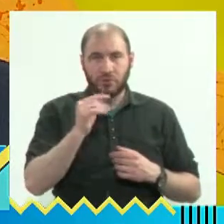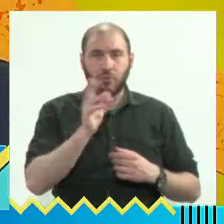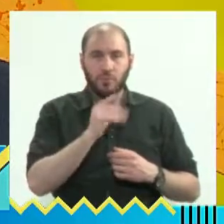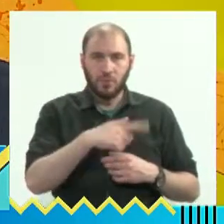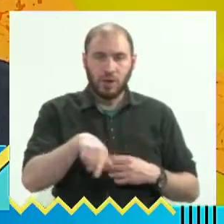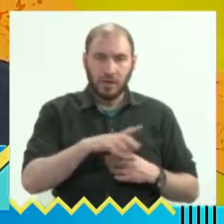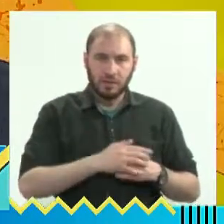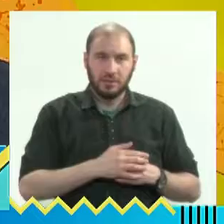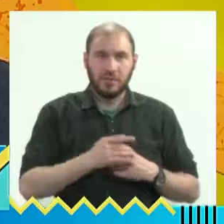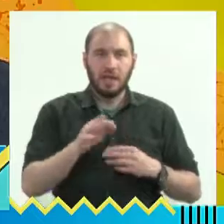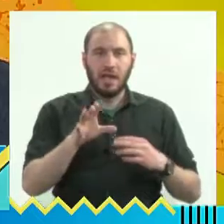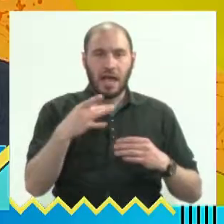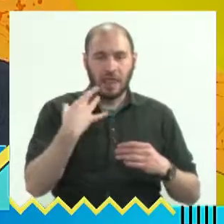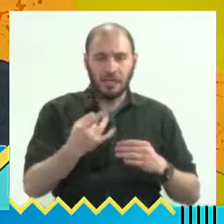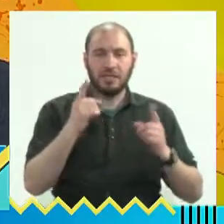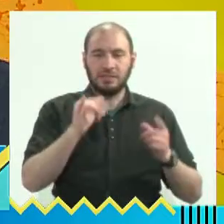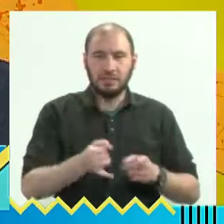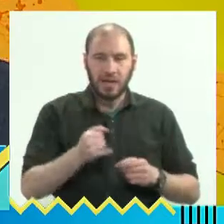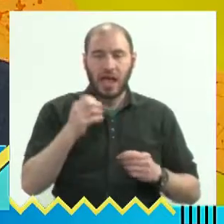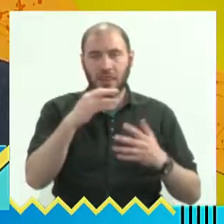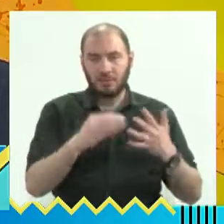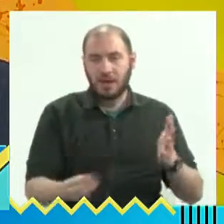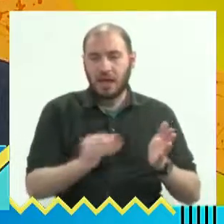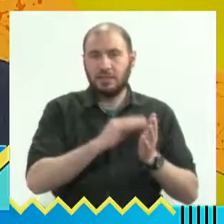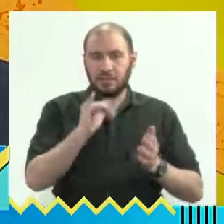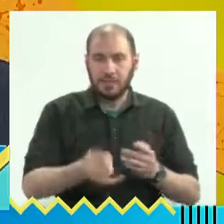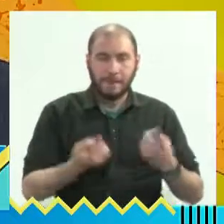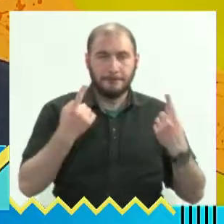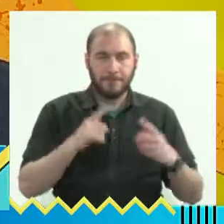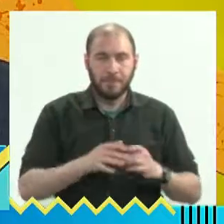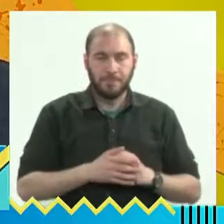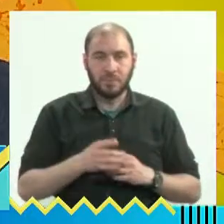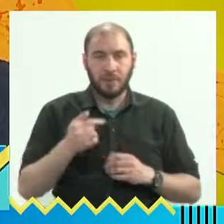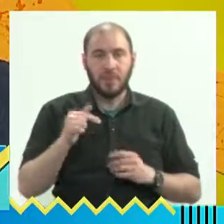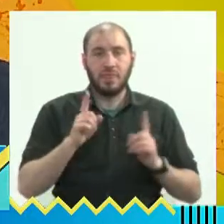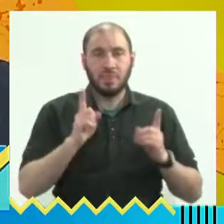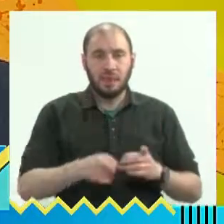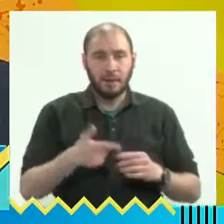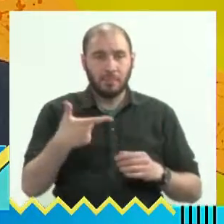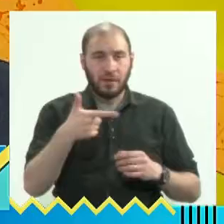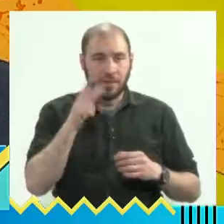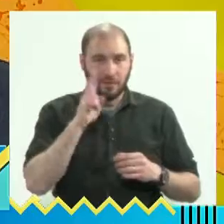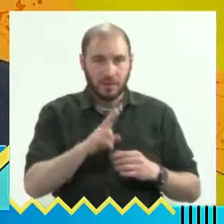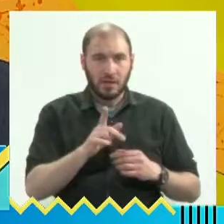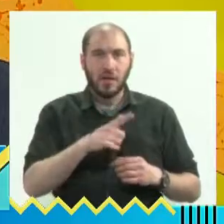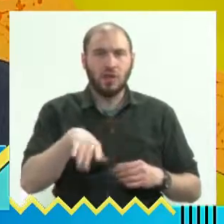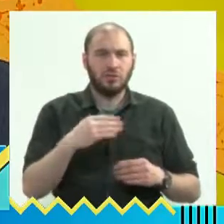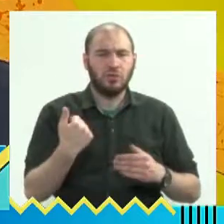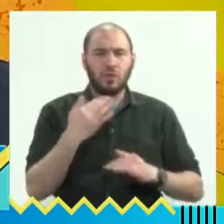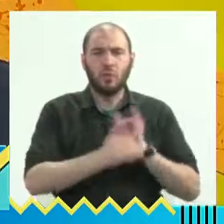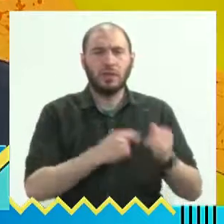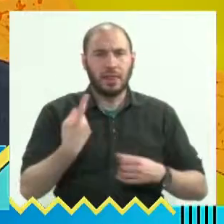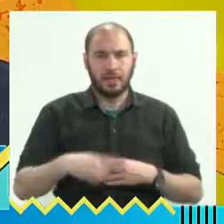mujeres a ser elegidas y a ser parte de las listas. Pero bueno, como veían también en el video, sí, nosotros lo que